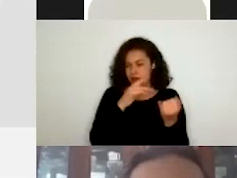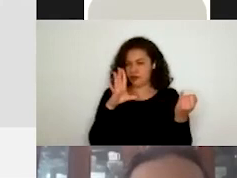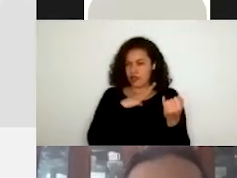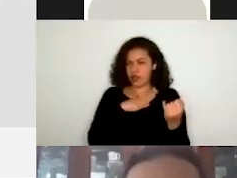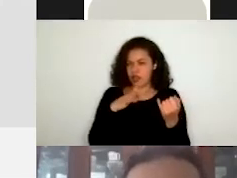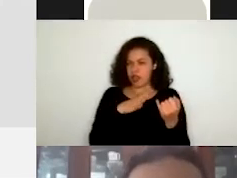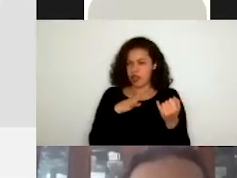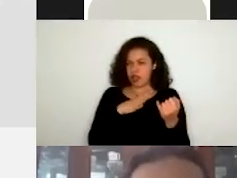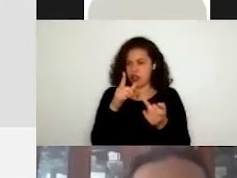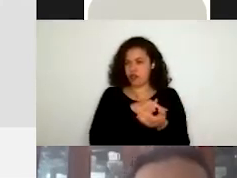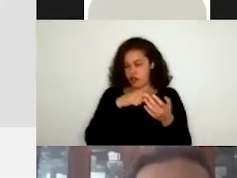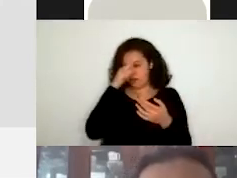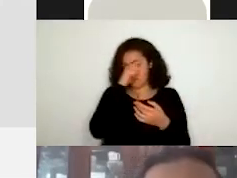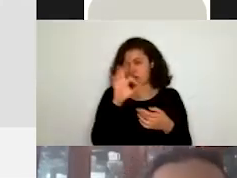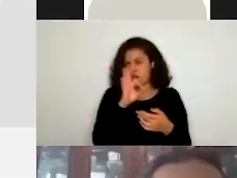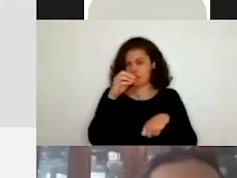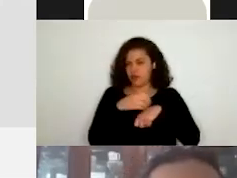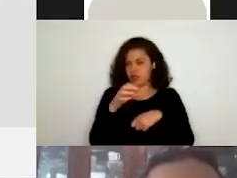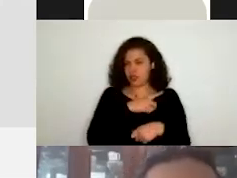los presentes términos de referencia.